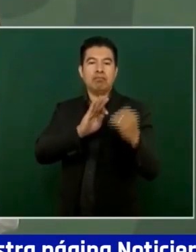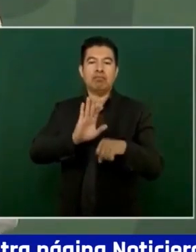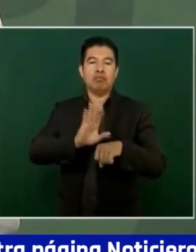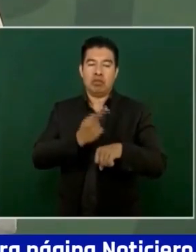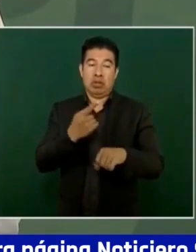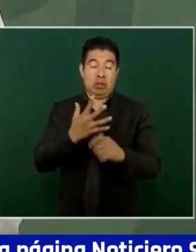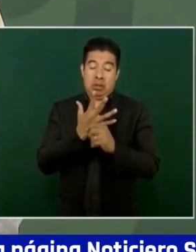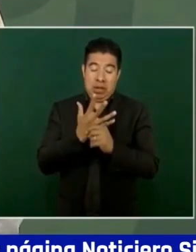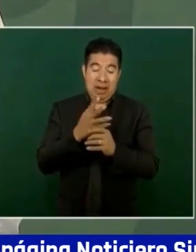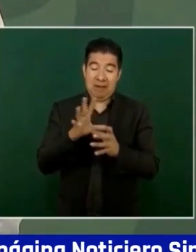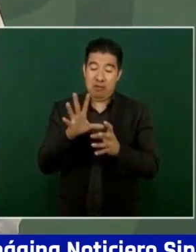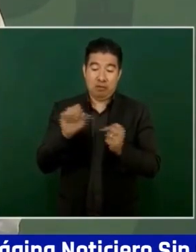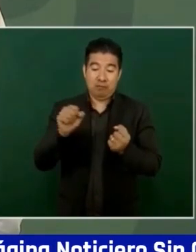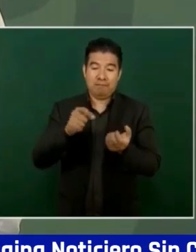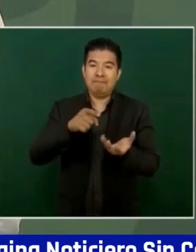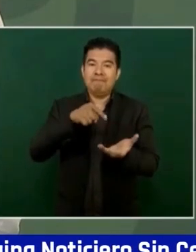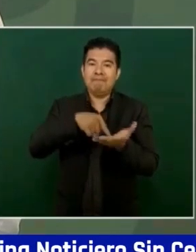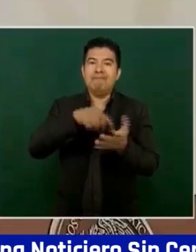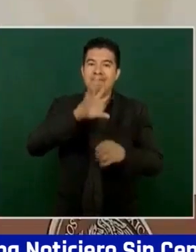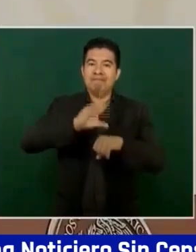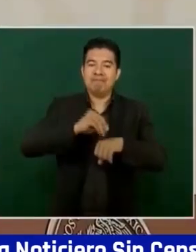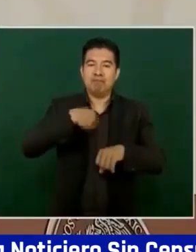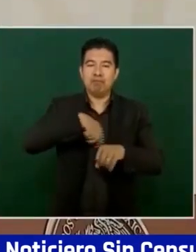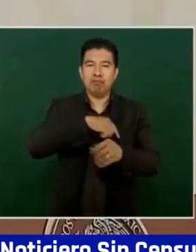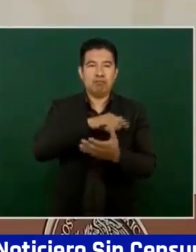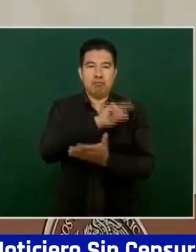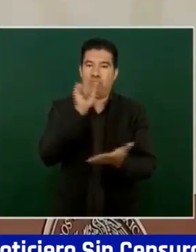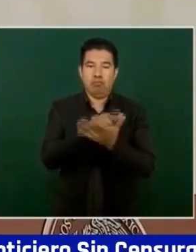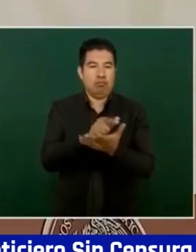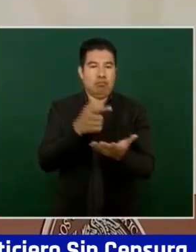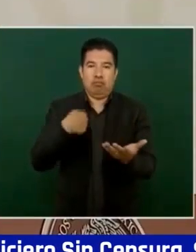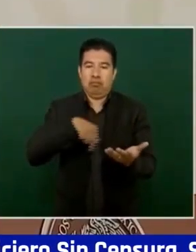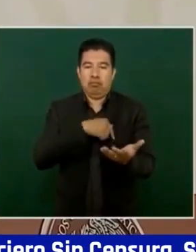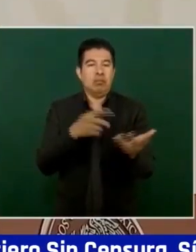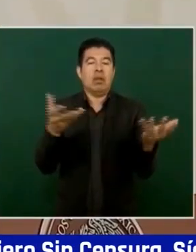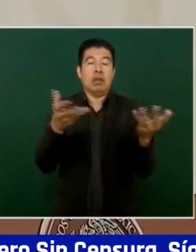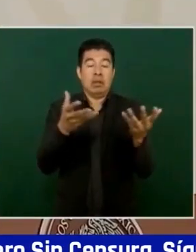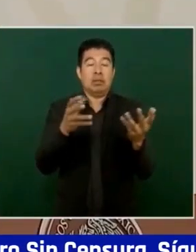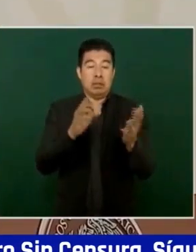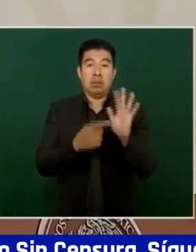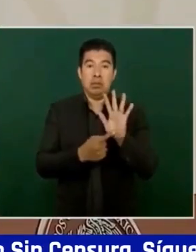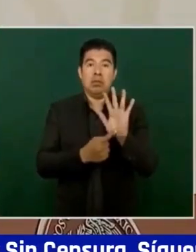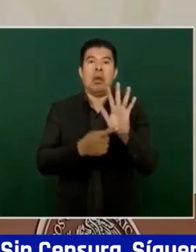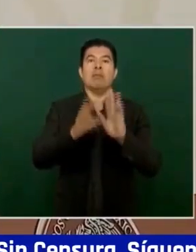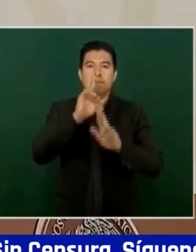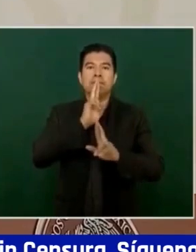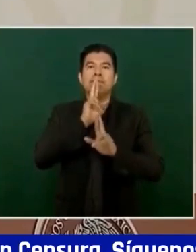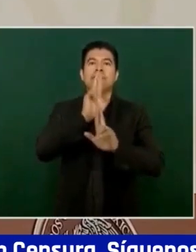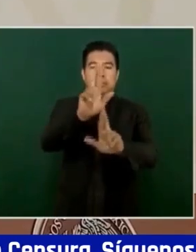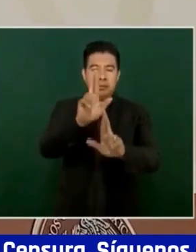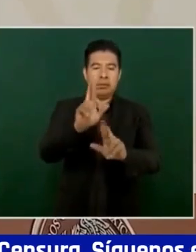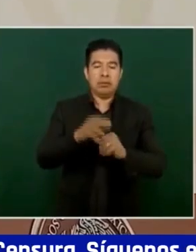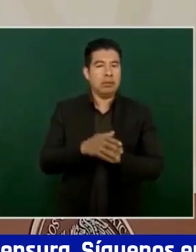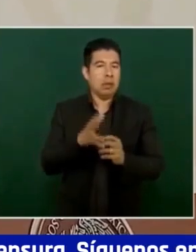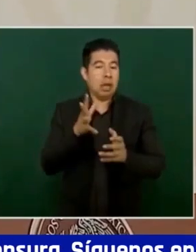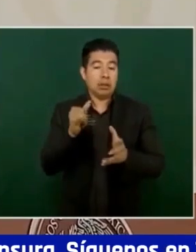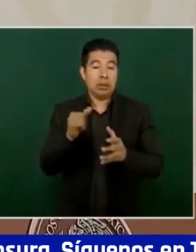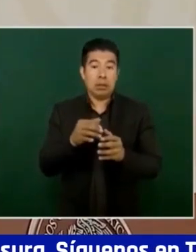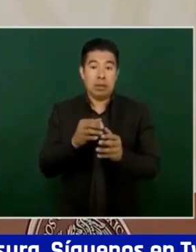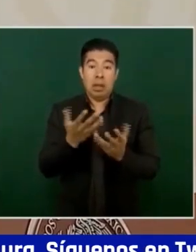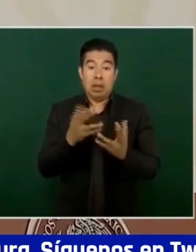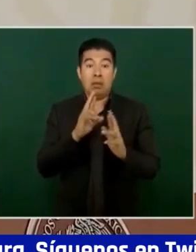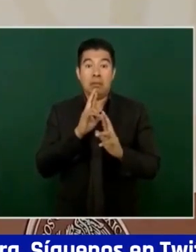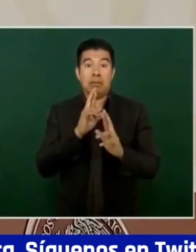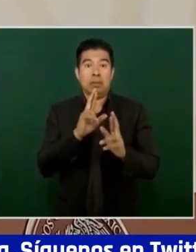colonialista aprobaron una resolución condenando al gobierno de México y que, pues antes, en efecto, cualquiera